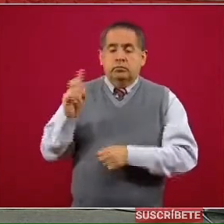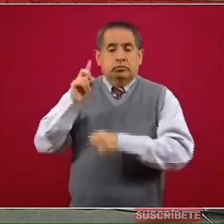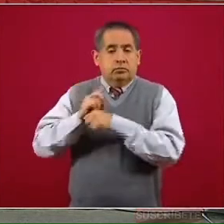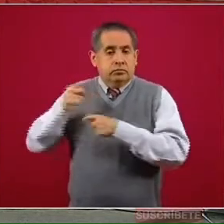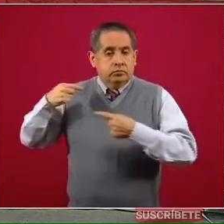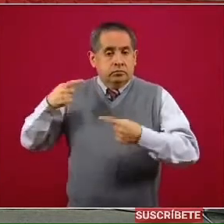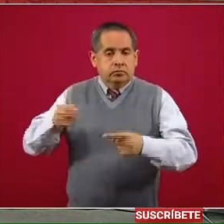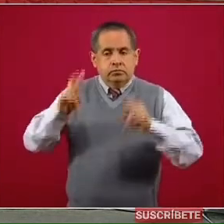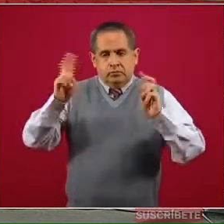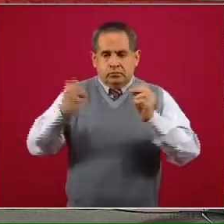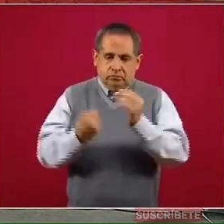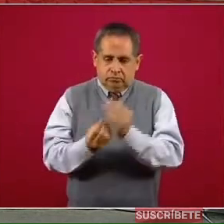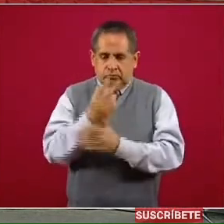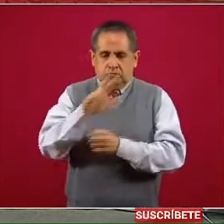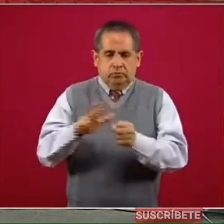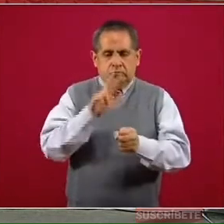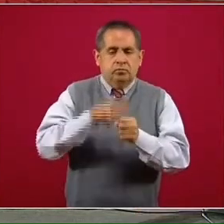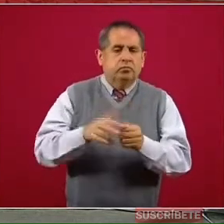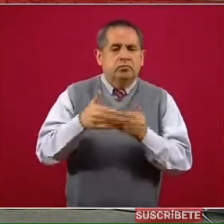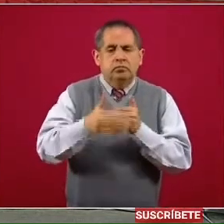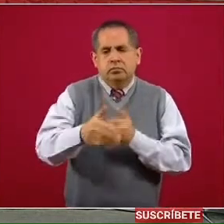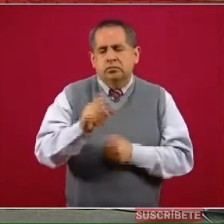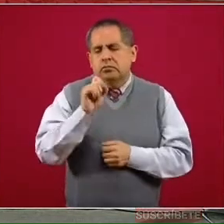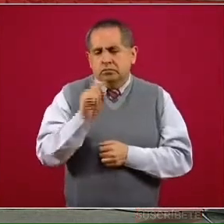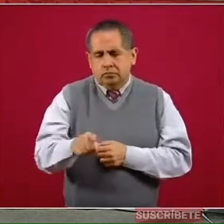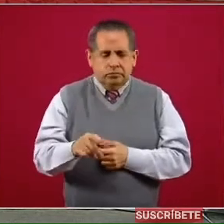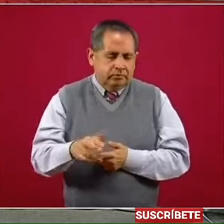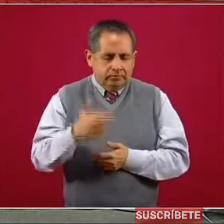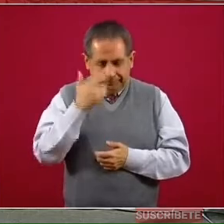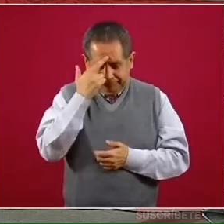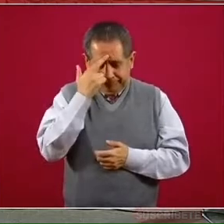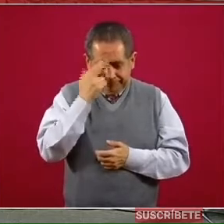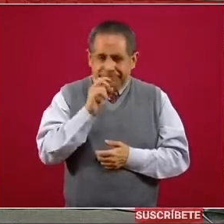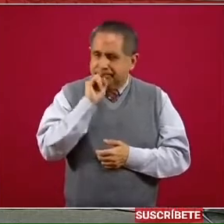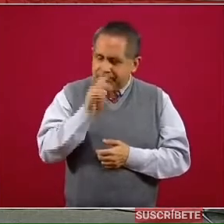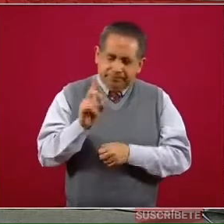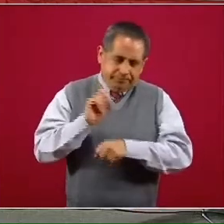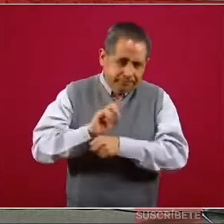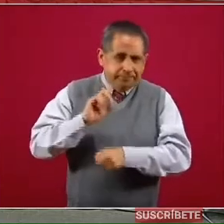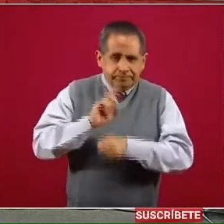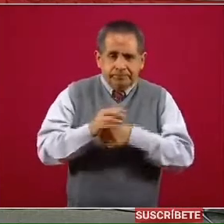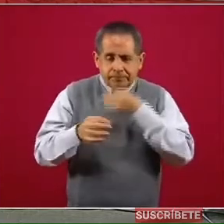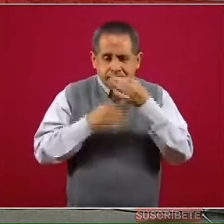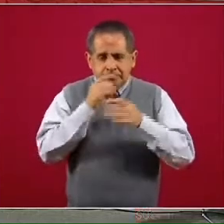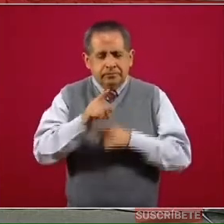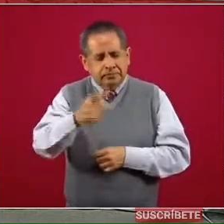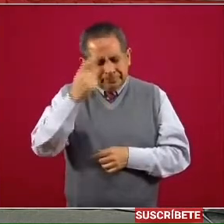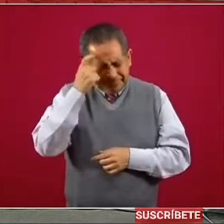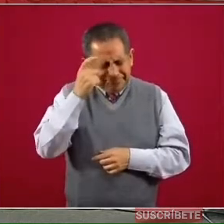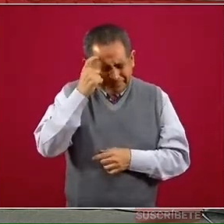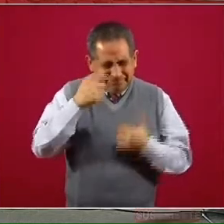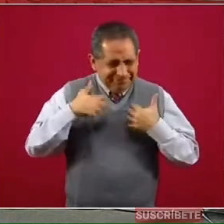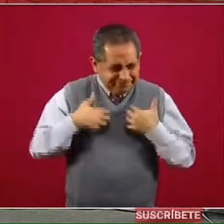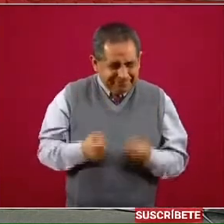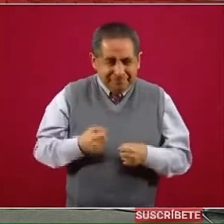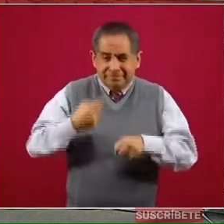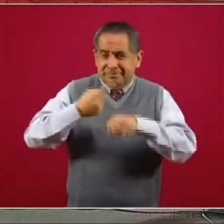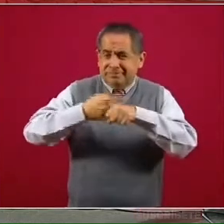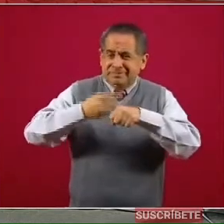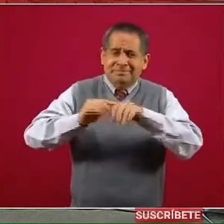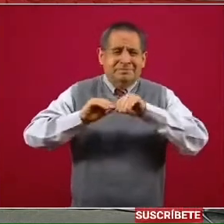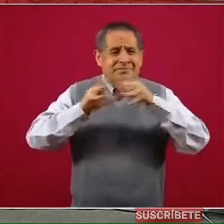que le hemos designado nueva normalidad, que implica exactamente lo que decimos casi todos los días: mantener la conciencia de que esta es una